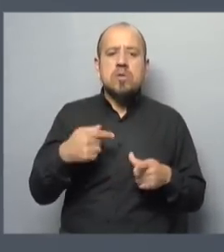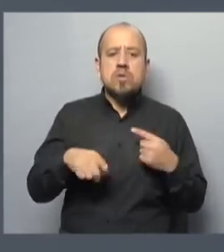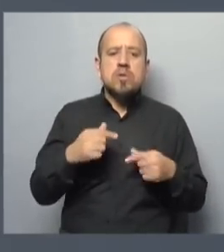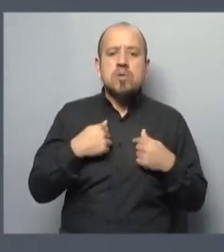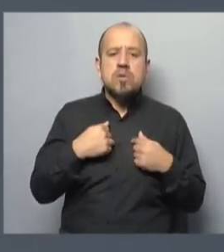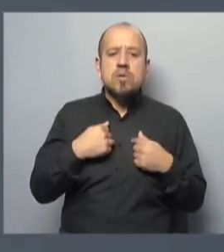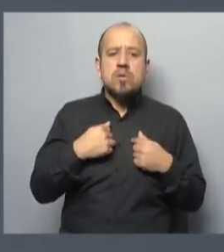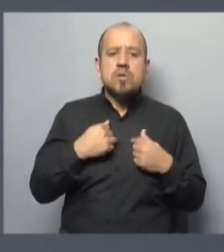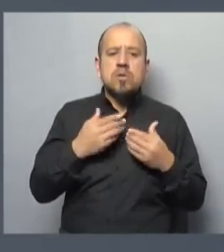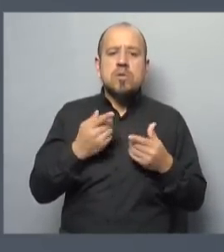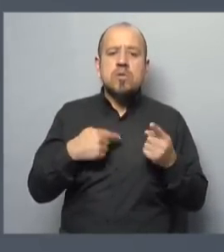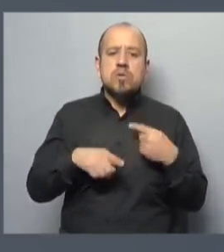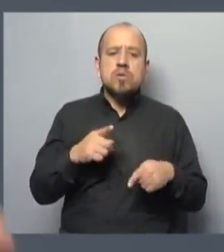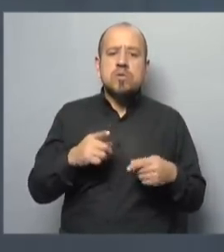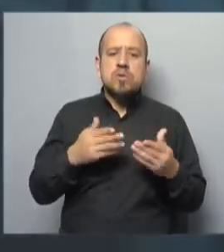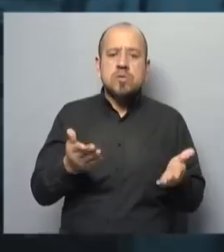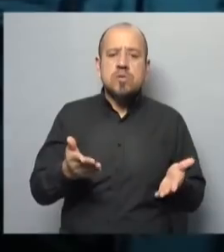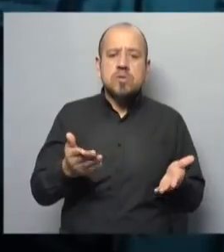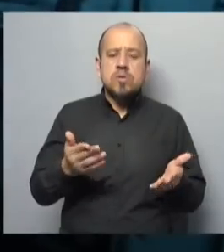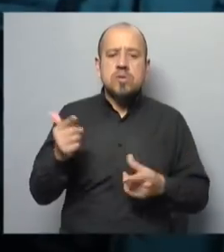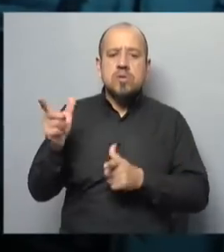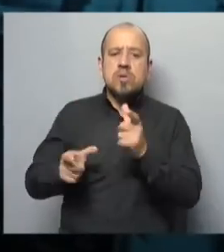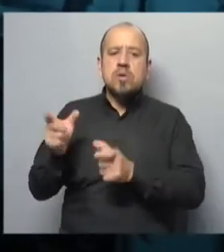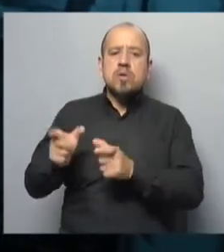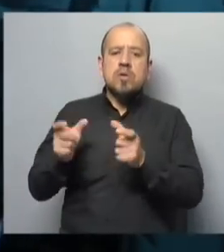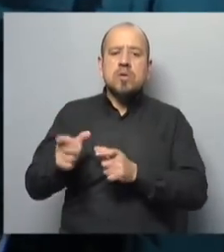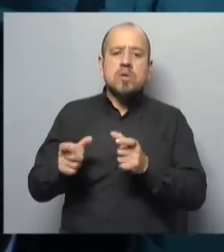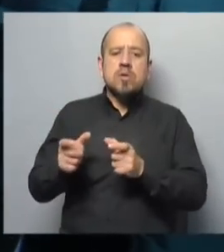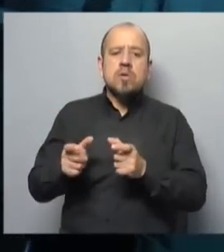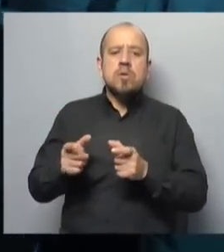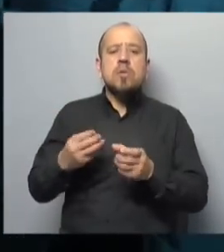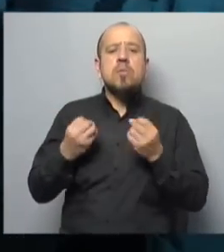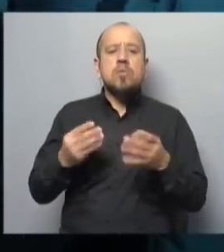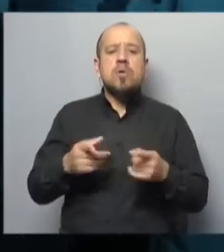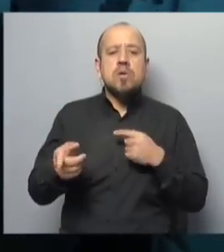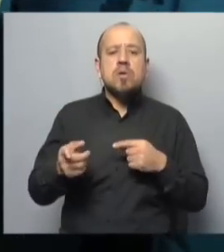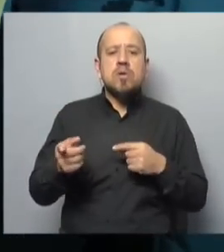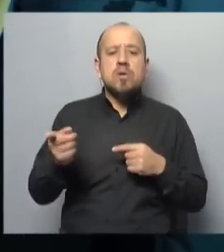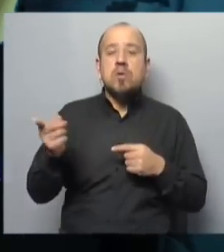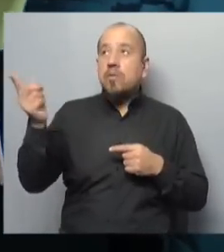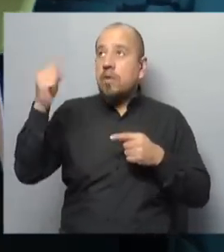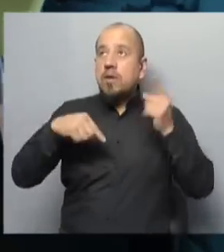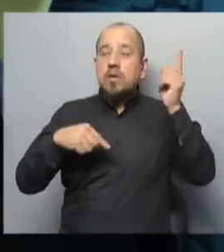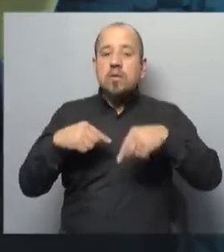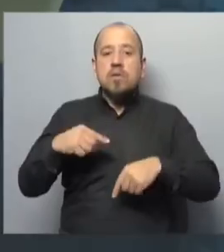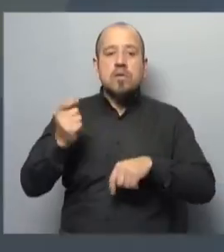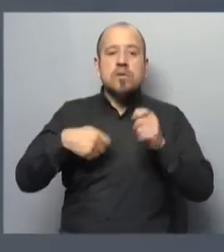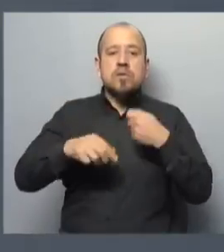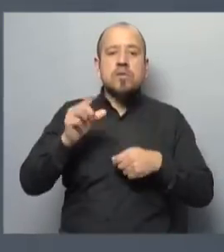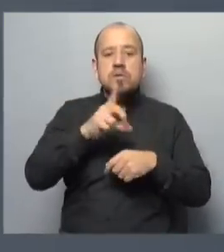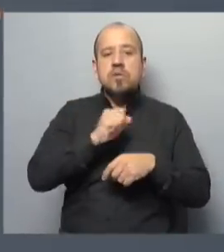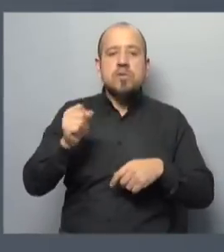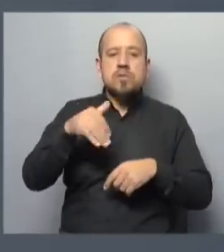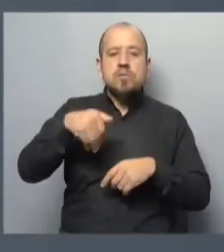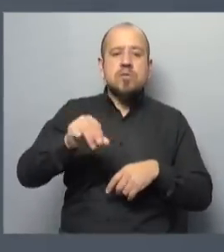mí sigue siendo demencial entonces yo no sé si a la gente eso se le también se transporta porque los que vienen vienen de afuera y se vendió por 100 millones de euros